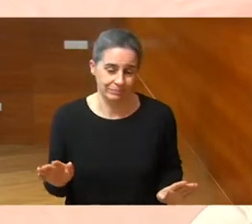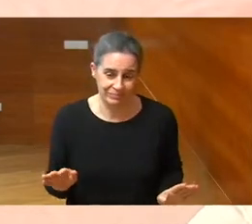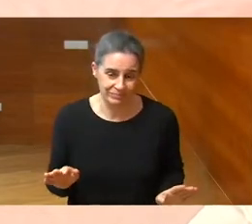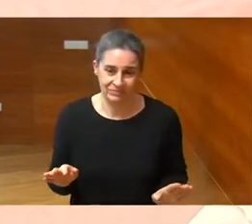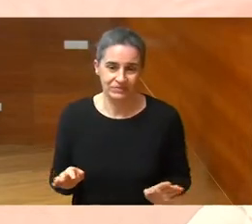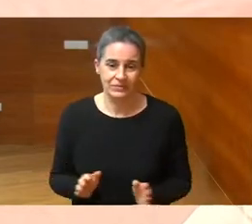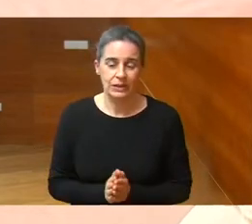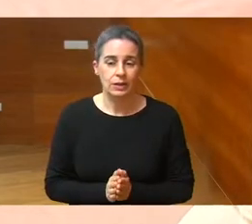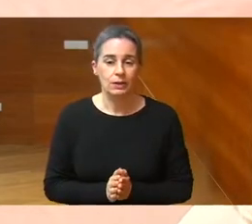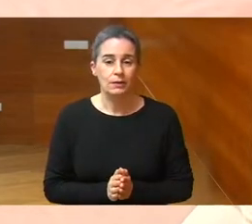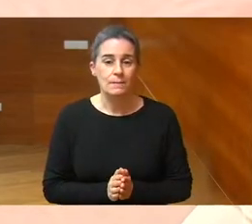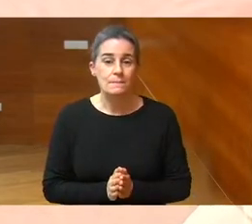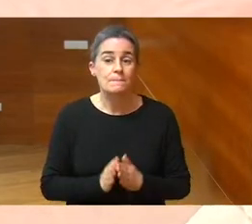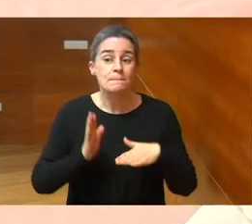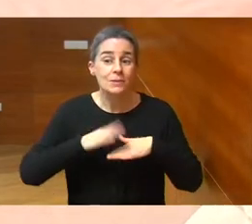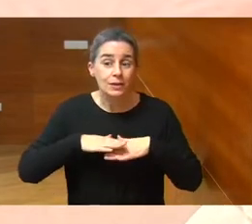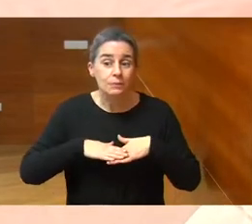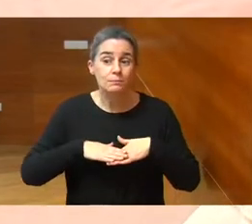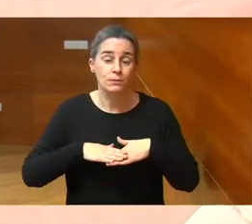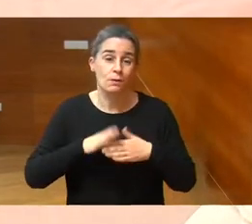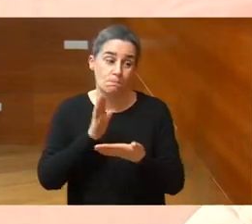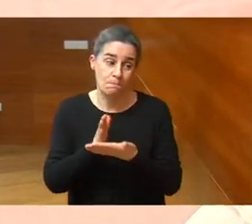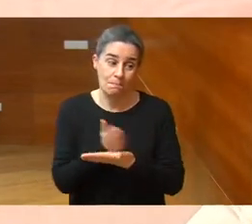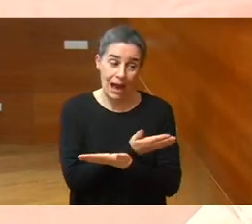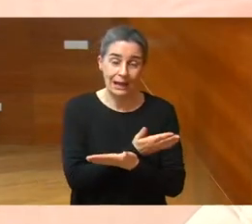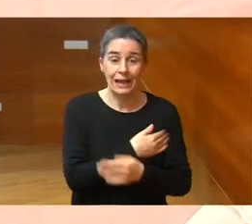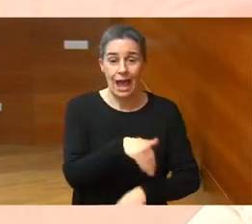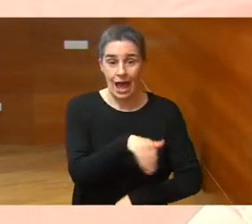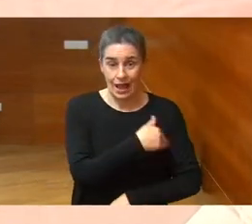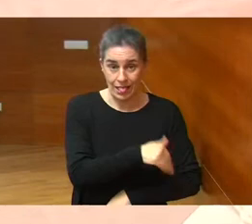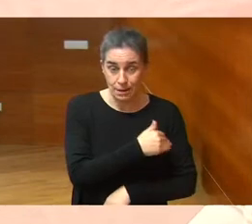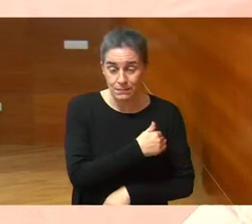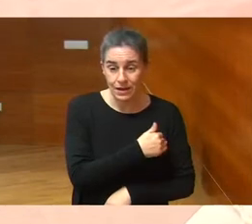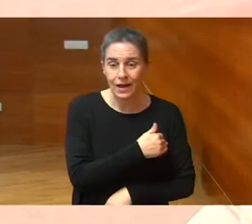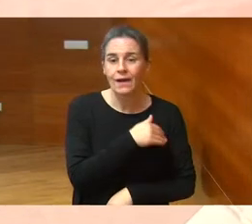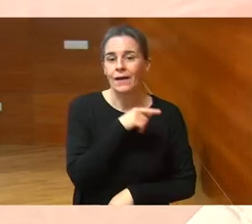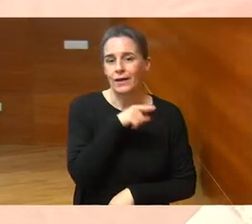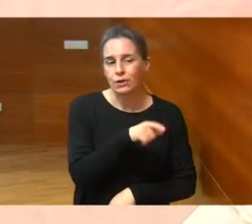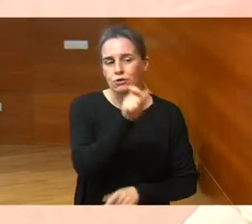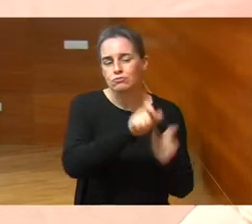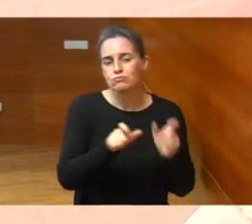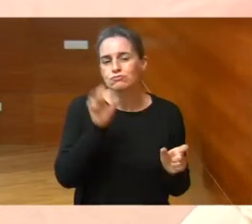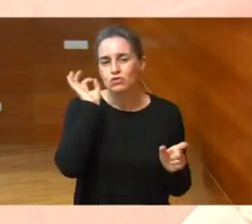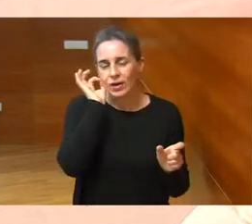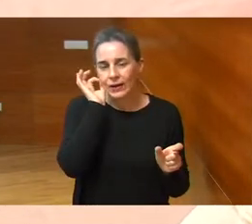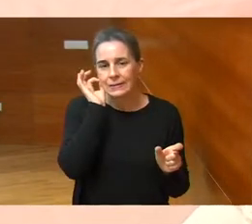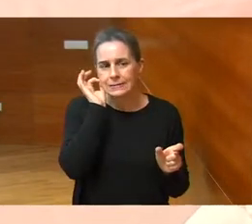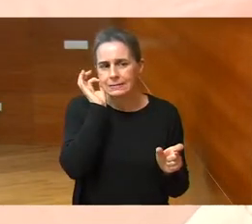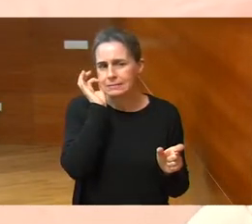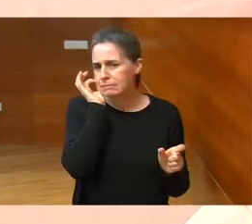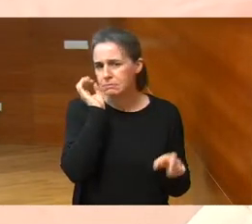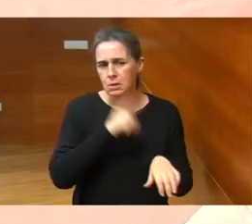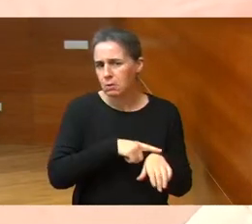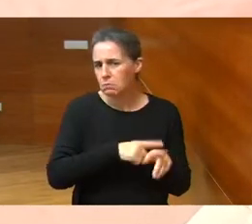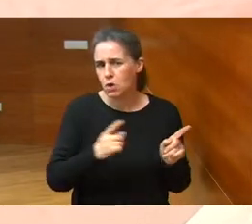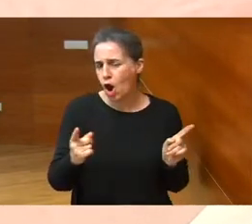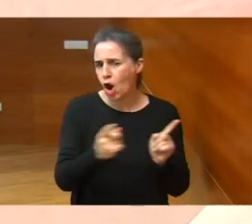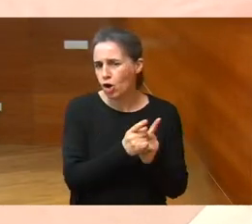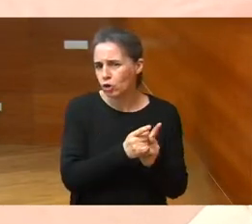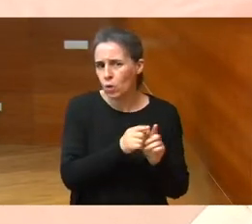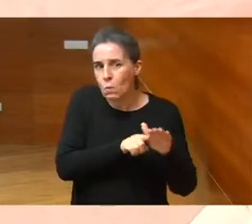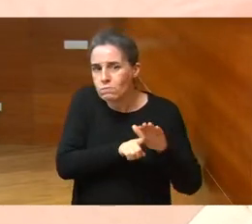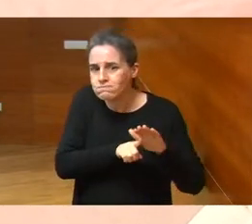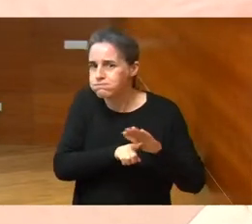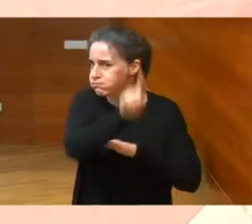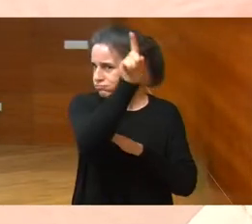a lo menos en esta parte académica sí que asno yeres en pocos sanos afortunadamente tenemos avanzado